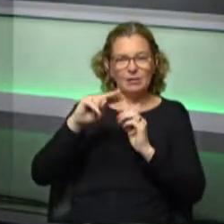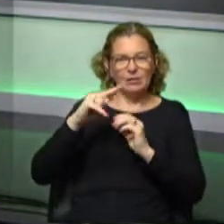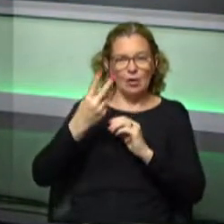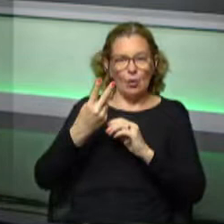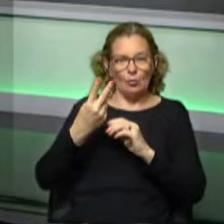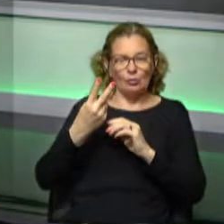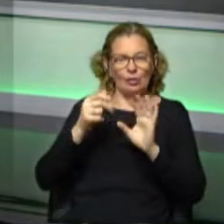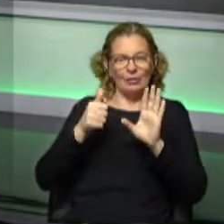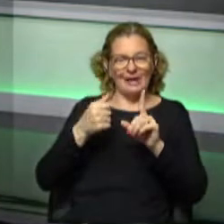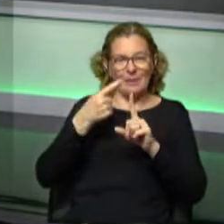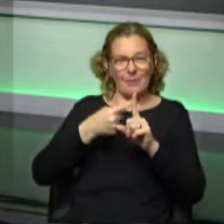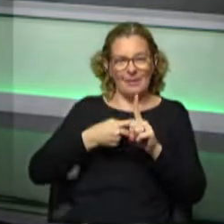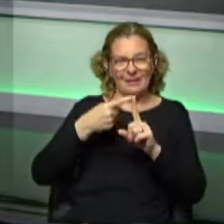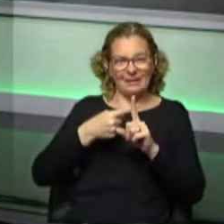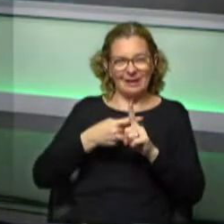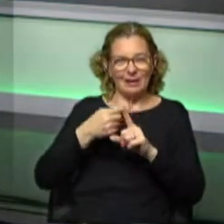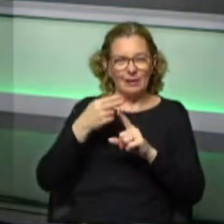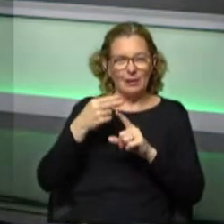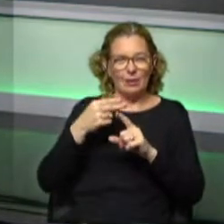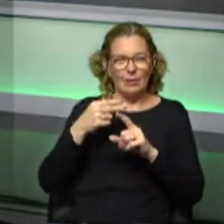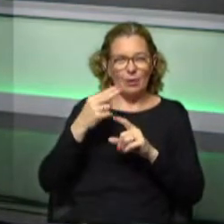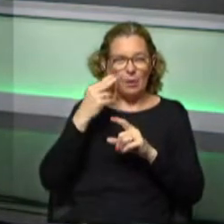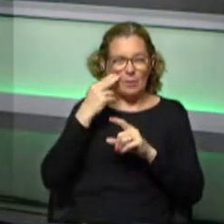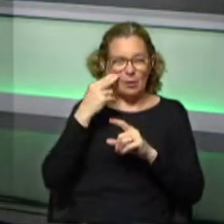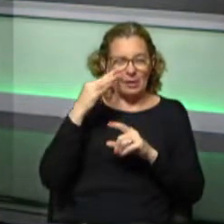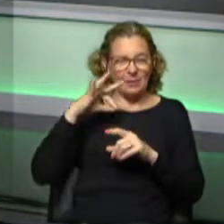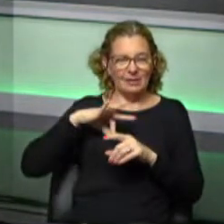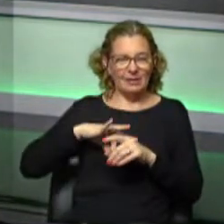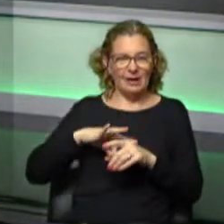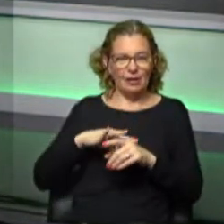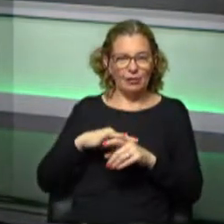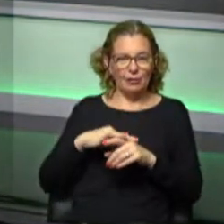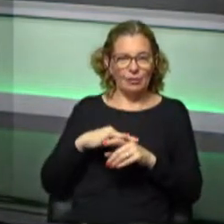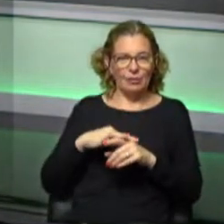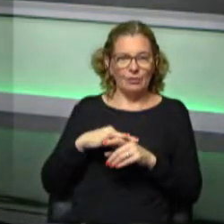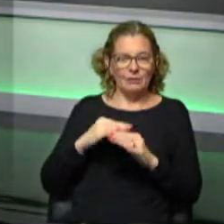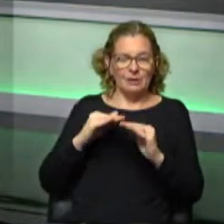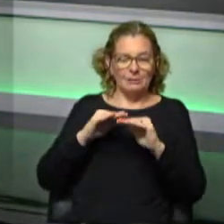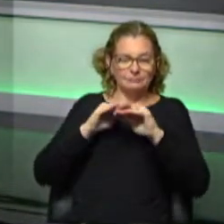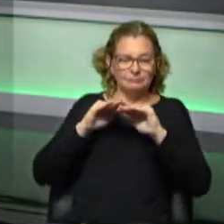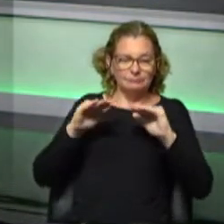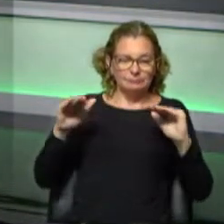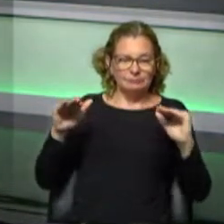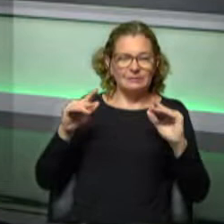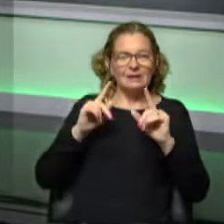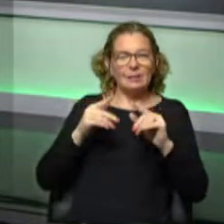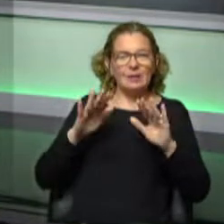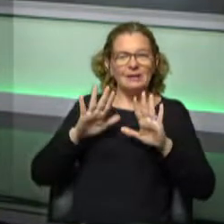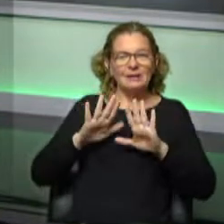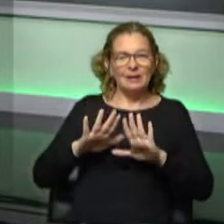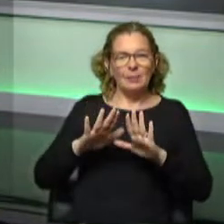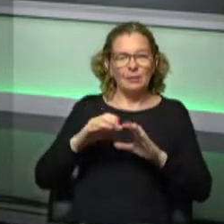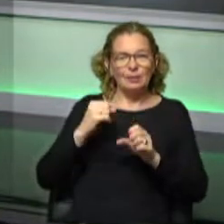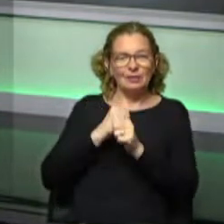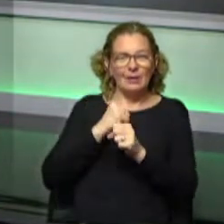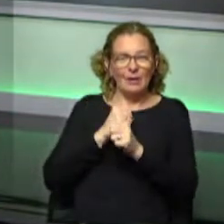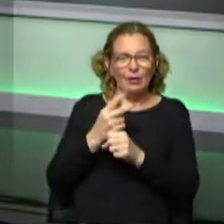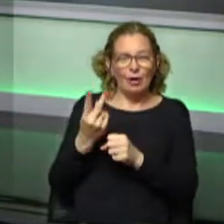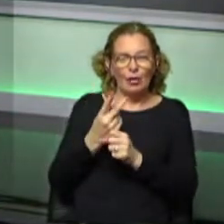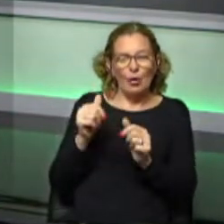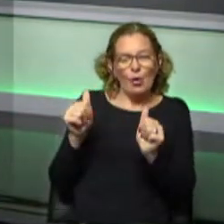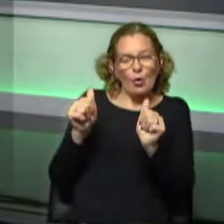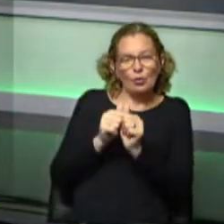justamente el producto de una contracción del salario que se venía haciendo algo sostenido y también del estancamiento del empleo esas dos cosas